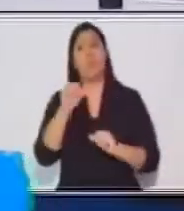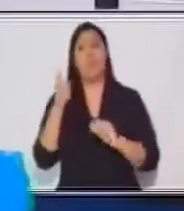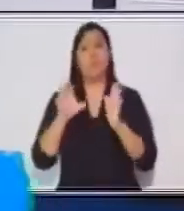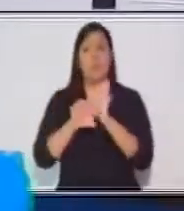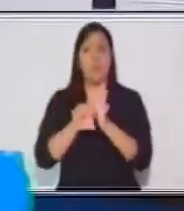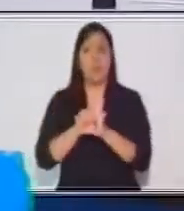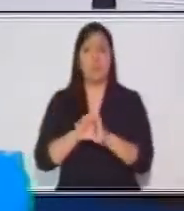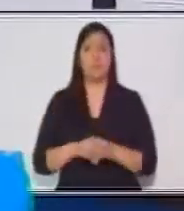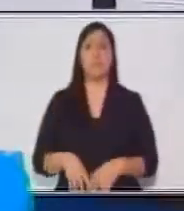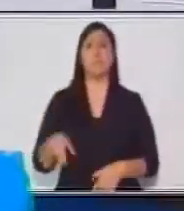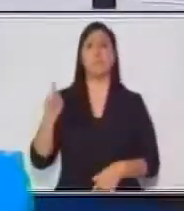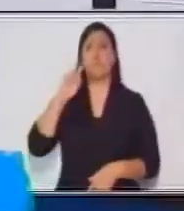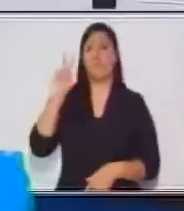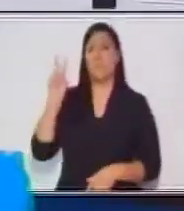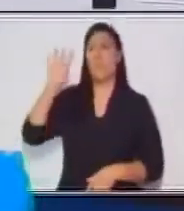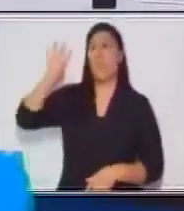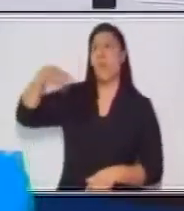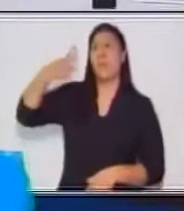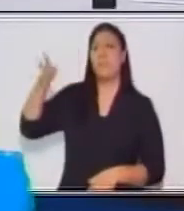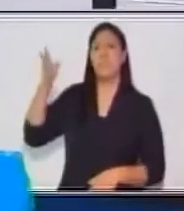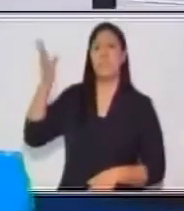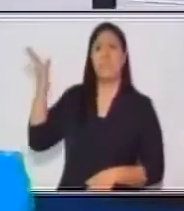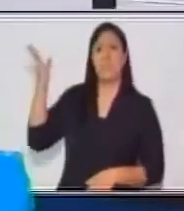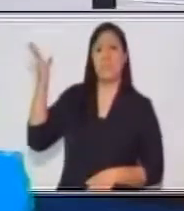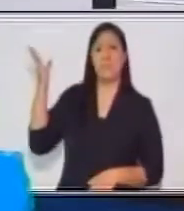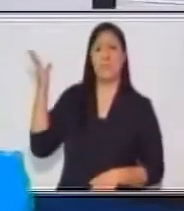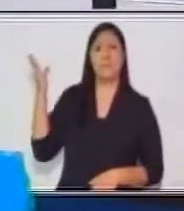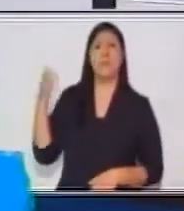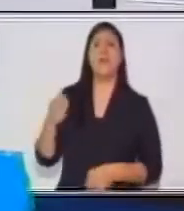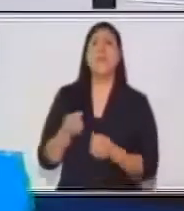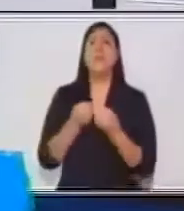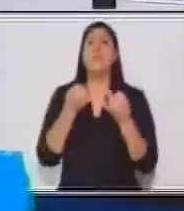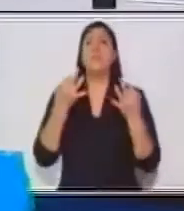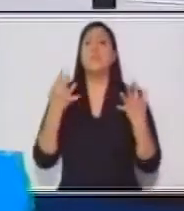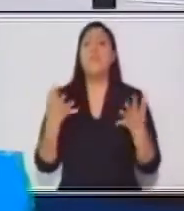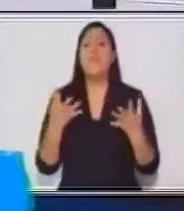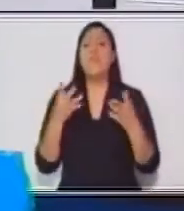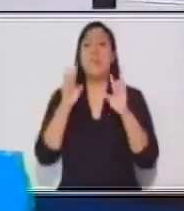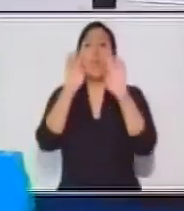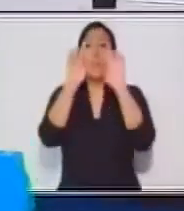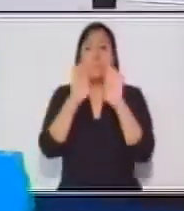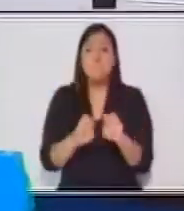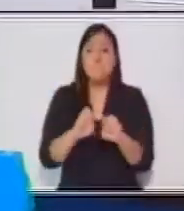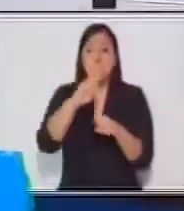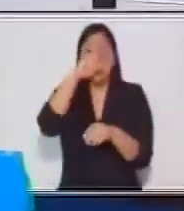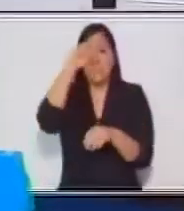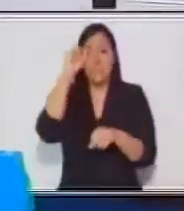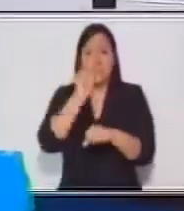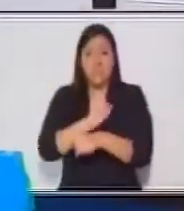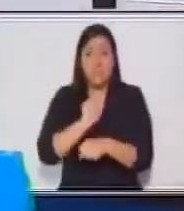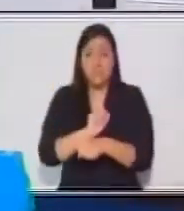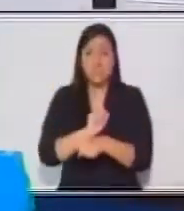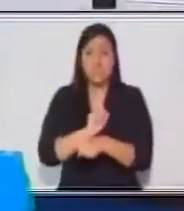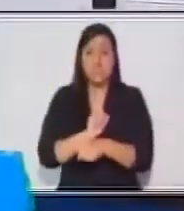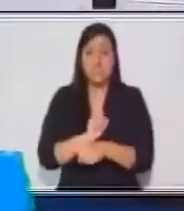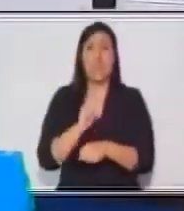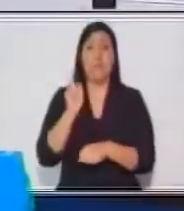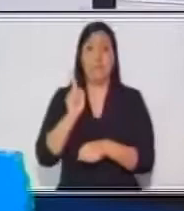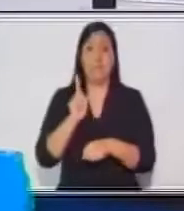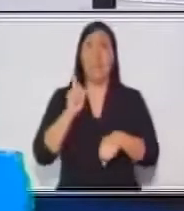La tabla muestra el número de trabajadores y el tiempo que emplean para pintar un edificio.